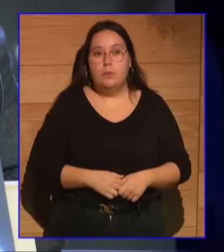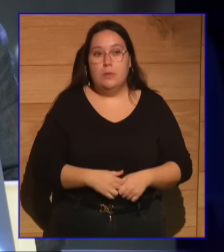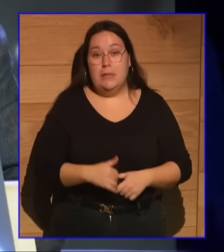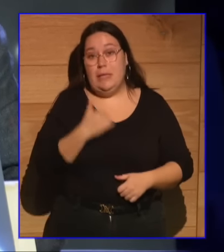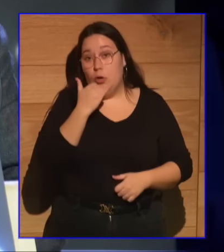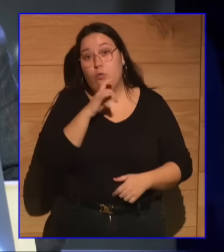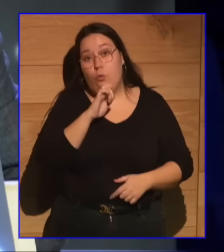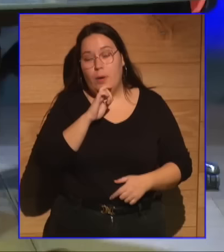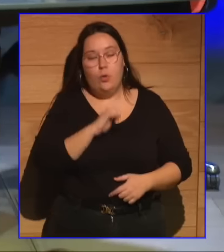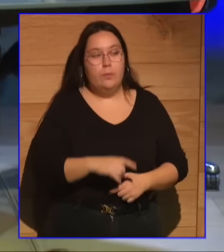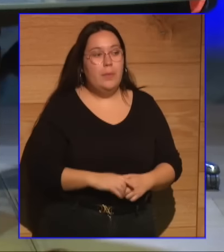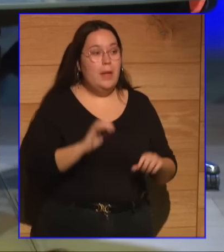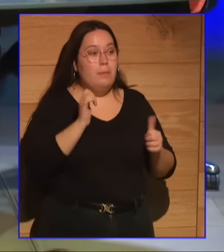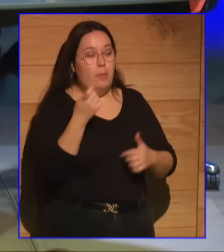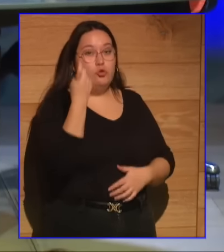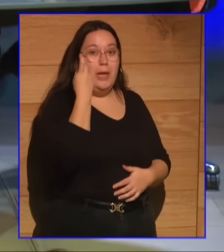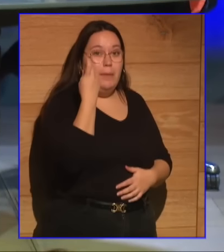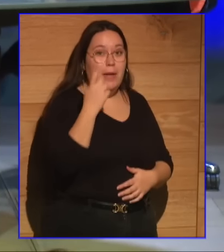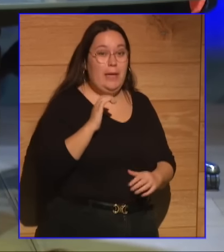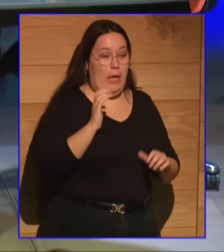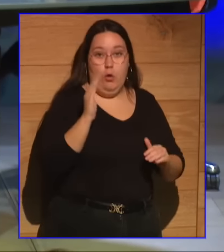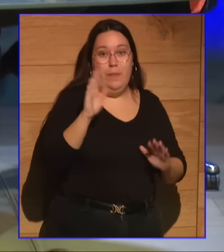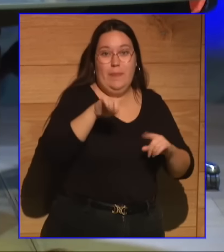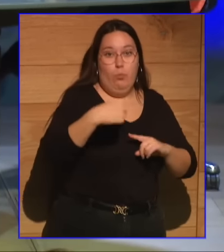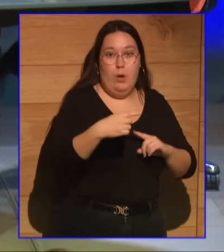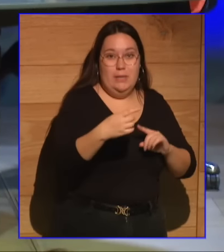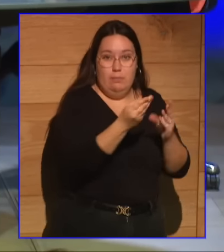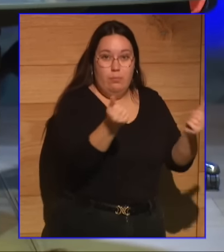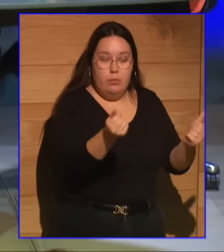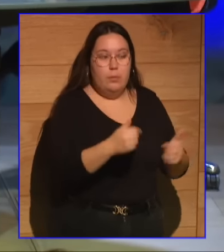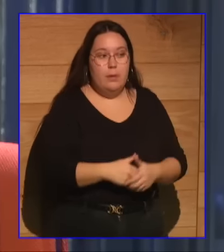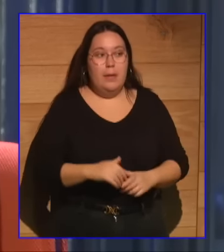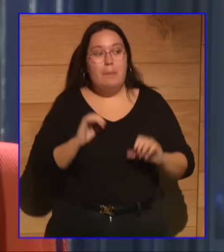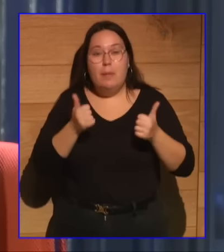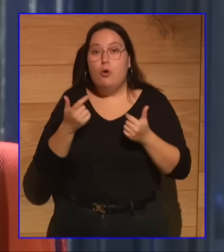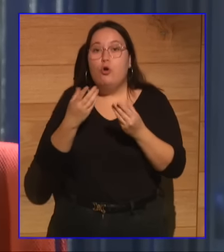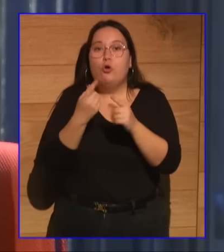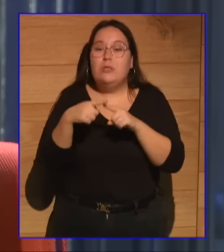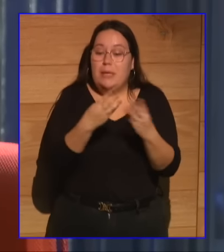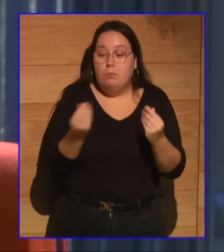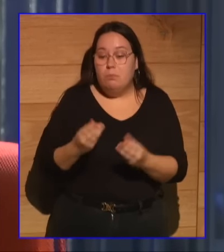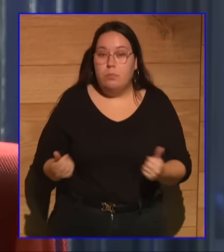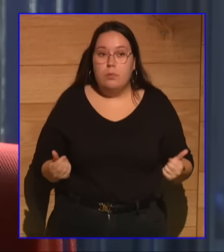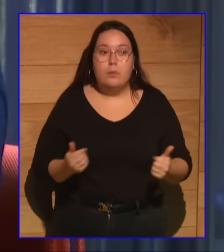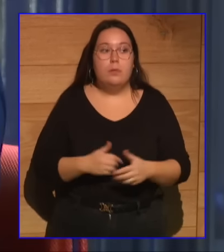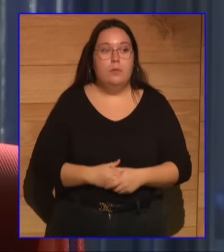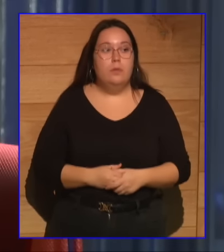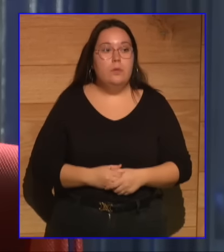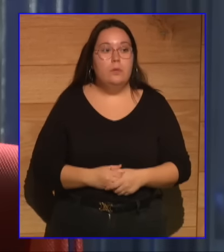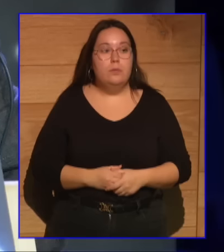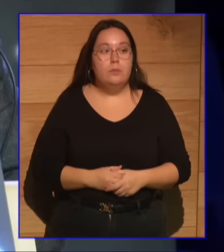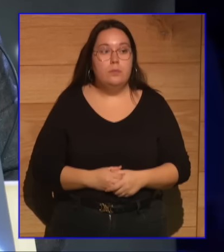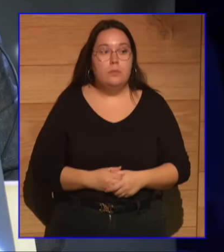complejo. Pero empezamos con la cabra que está y luego no está. Empezamos con el agujero en la o sea, empezamos con ausencias. Volvemos con lo de siempre, volvemos a cebarlo. O